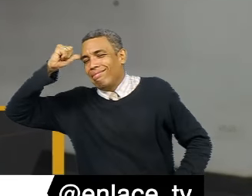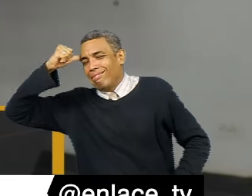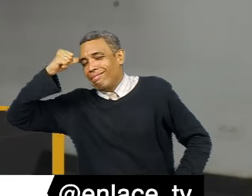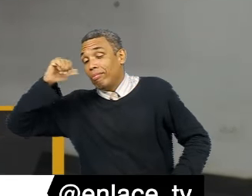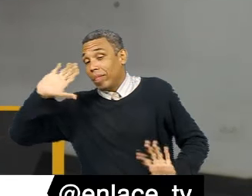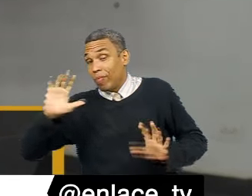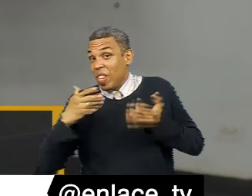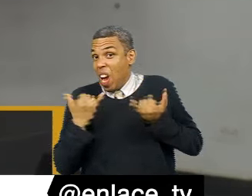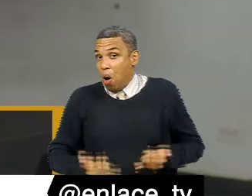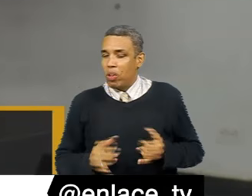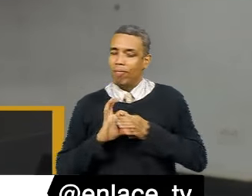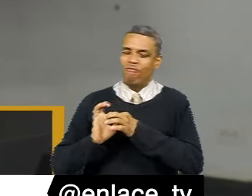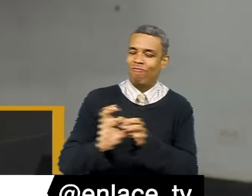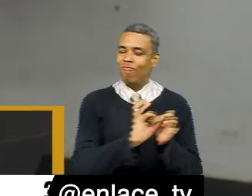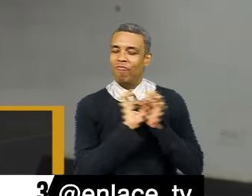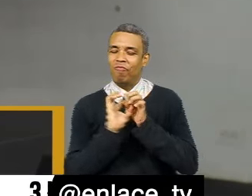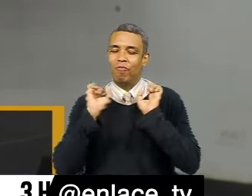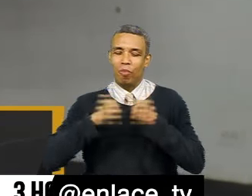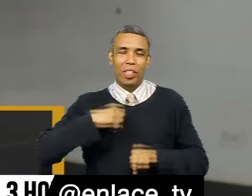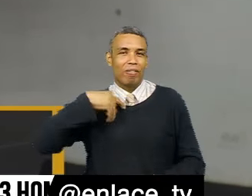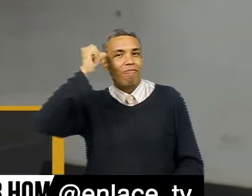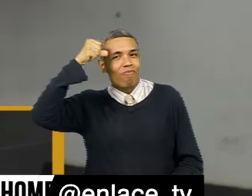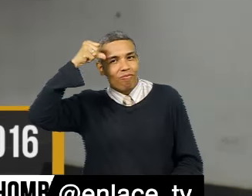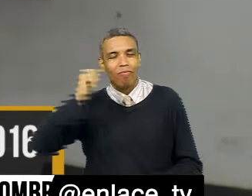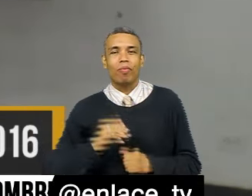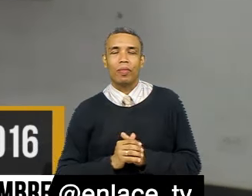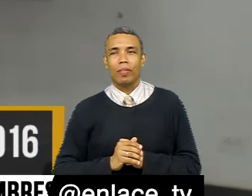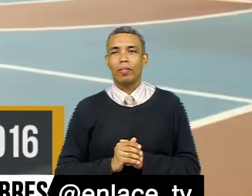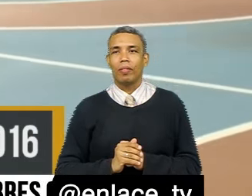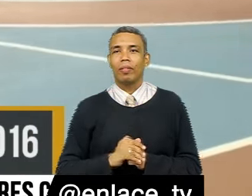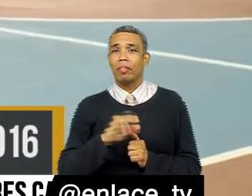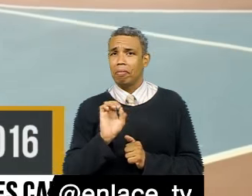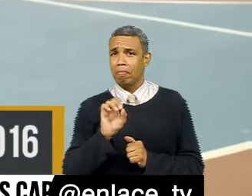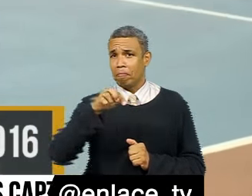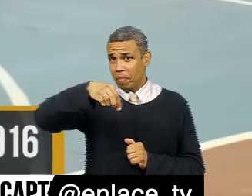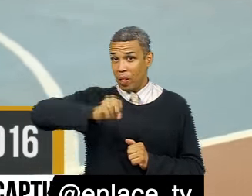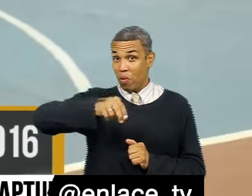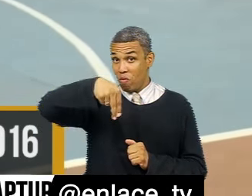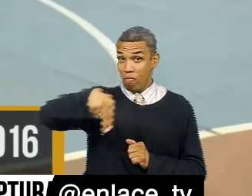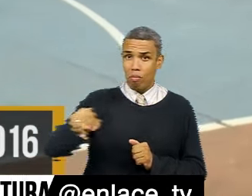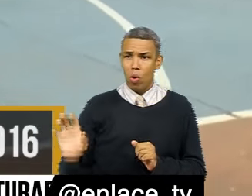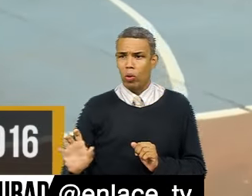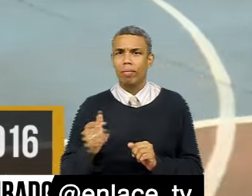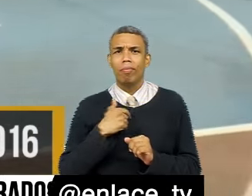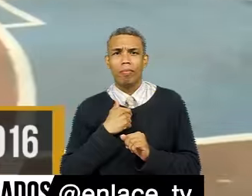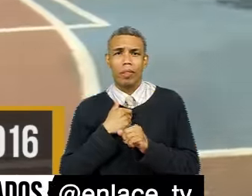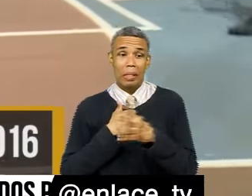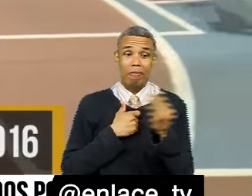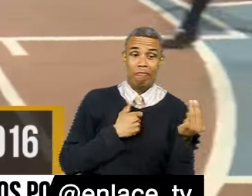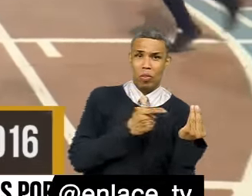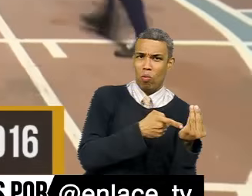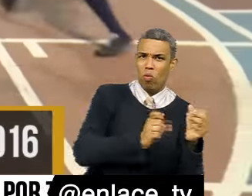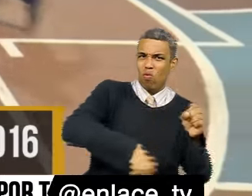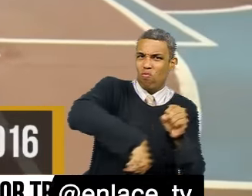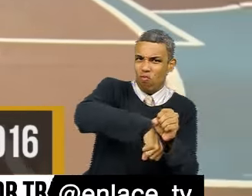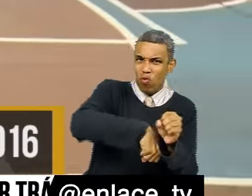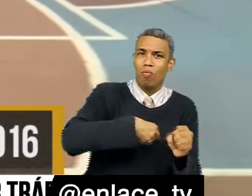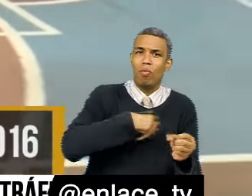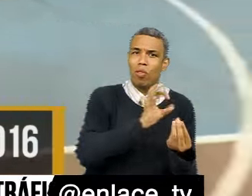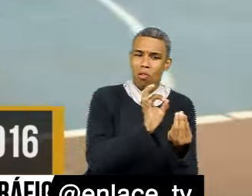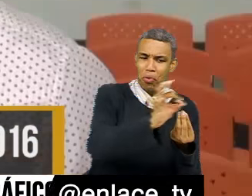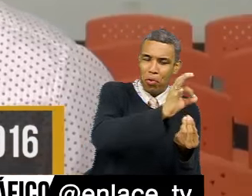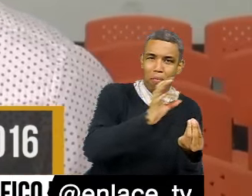un buen equipo que tenemos tanto en hombres como en mujeres y en el de fútbol, buen equipo competitivo que tenemos por el corregimiento El Llanito.